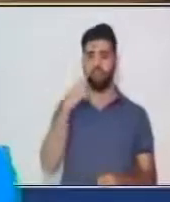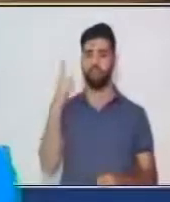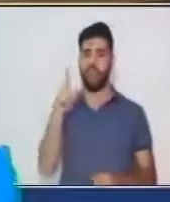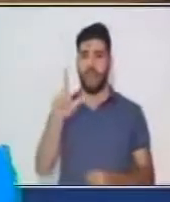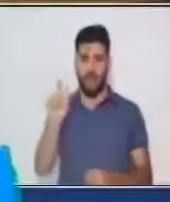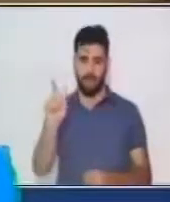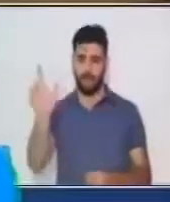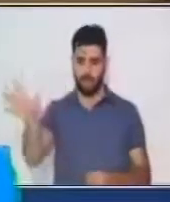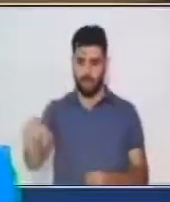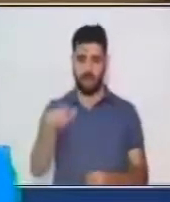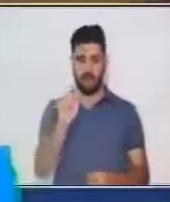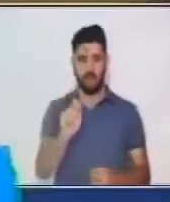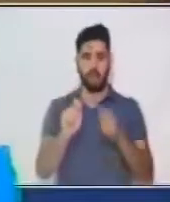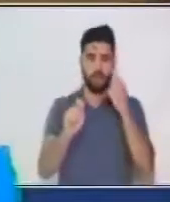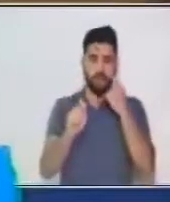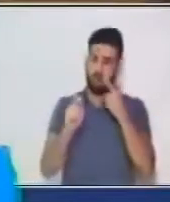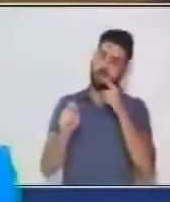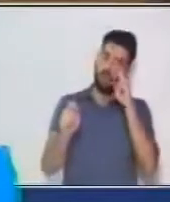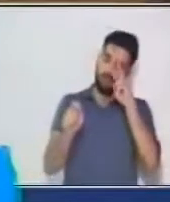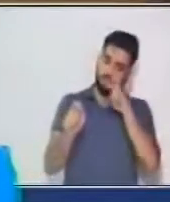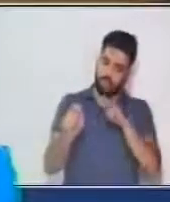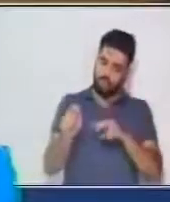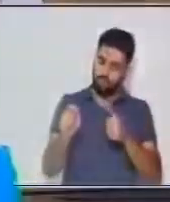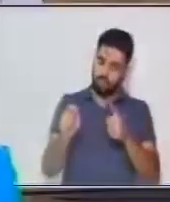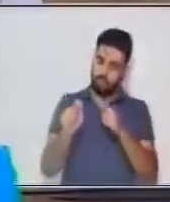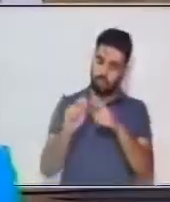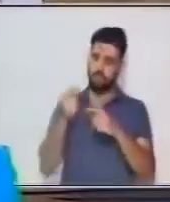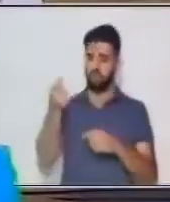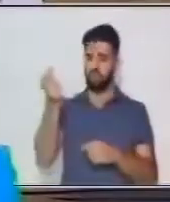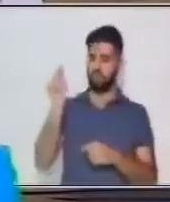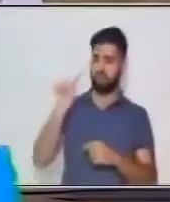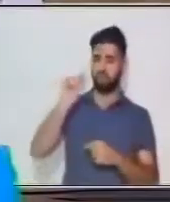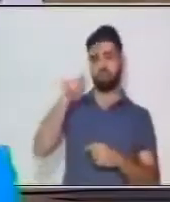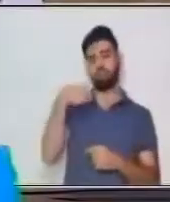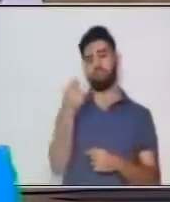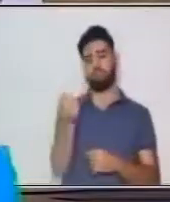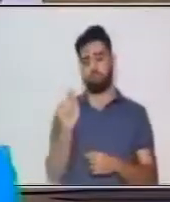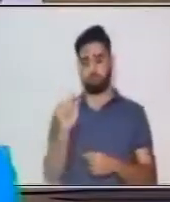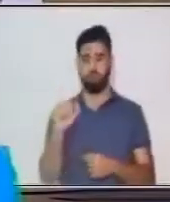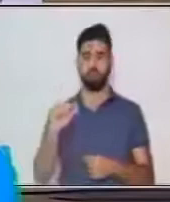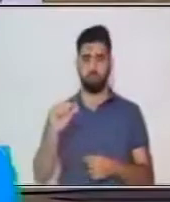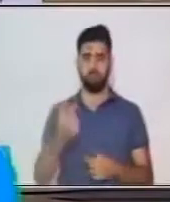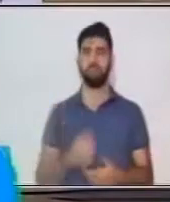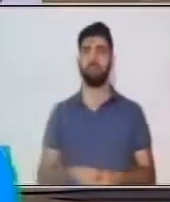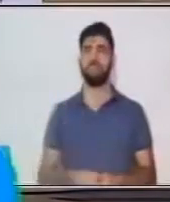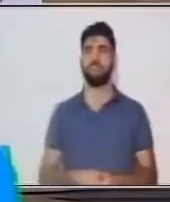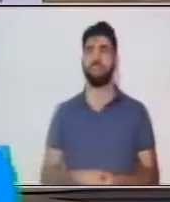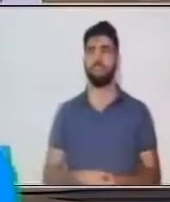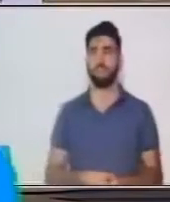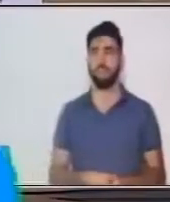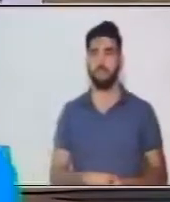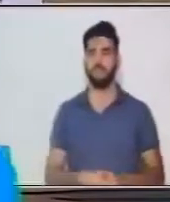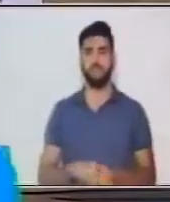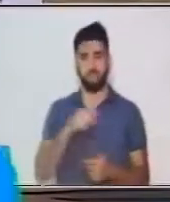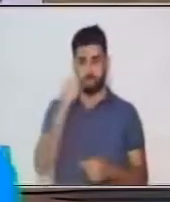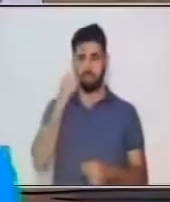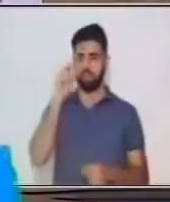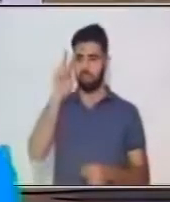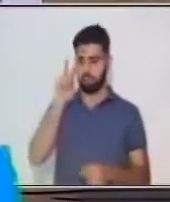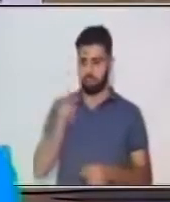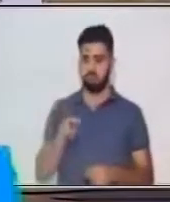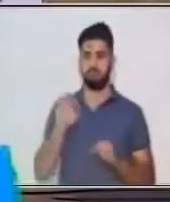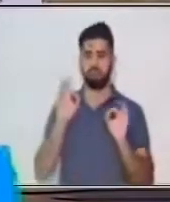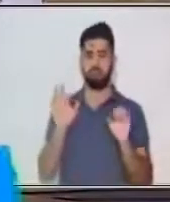tu lápiz, obsérvalo bien, por adelante, por atrás, arriba, abajo. Tienes que verlo